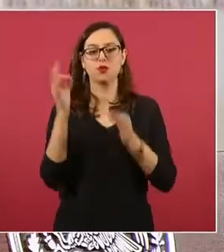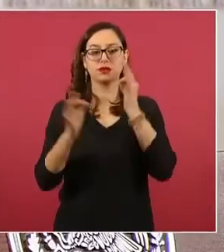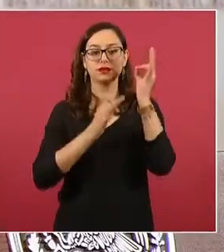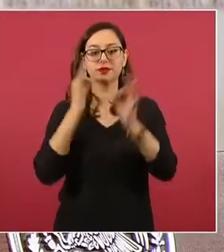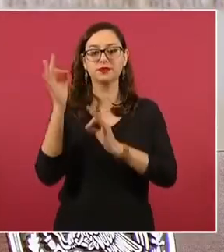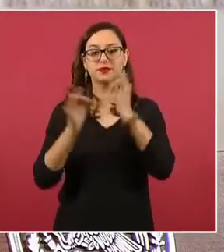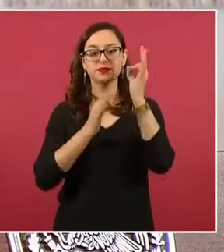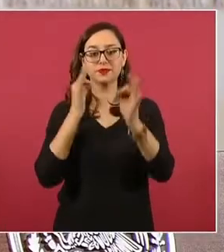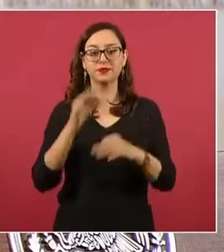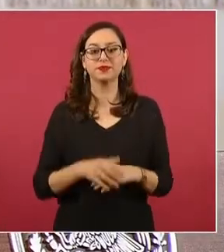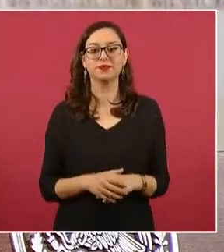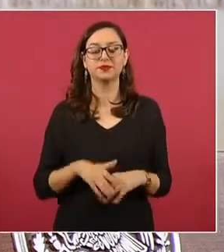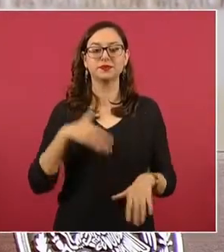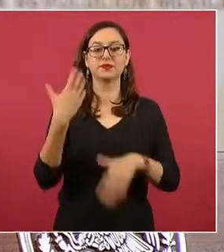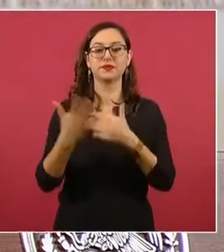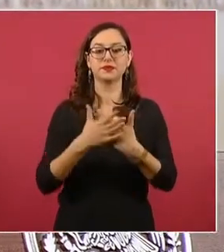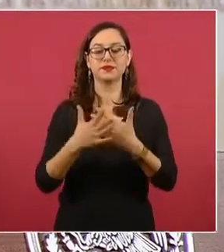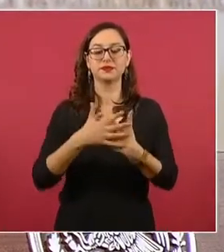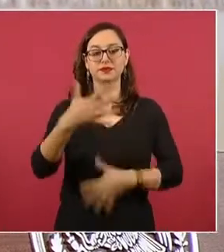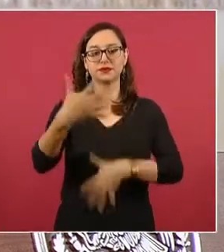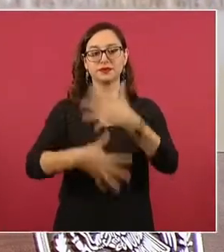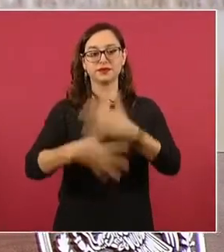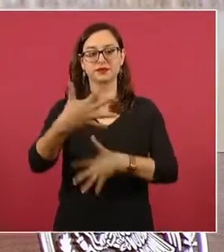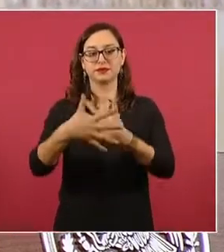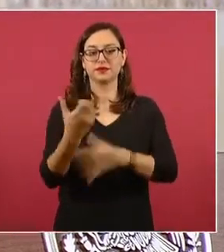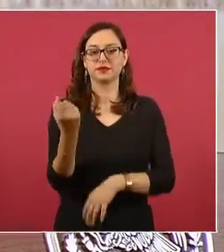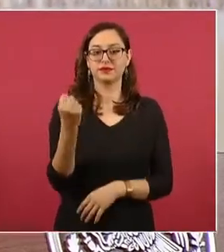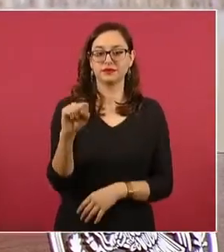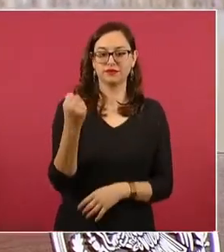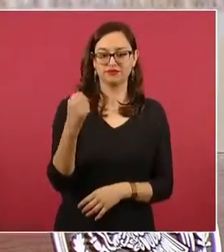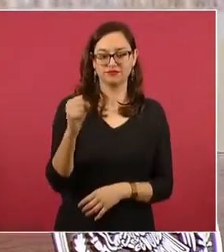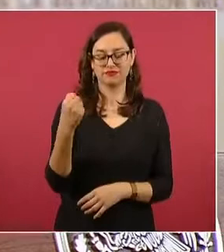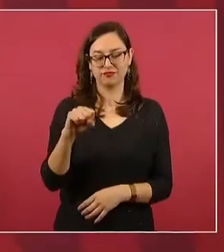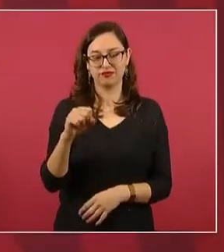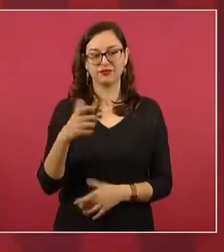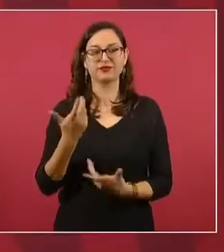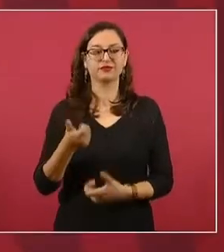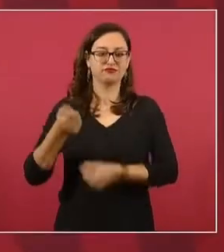Acuérdense de que el día 15 de septiembre es el grito.